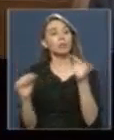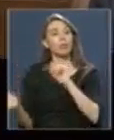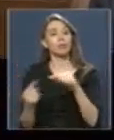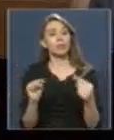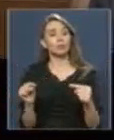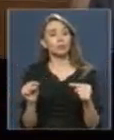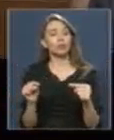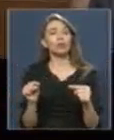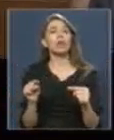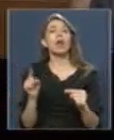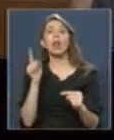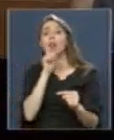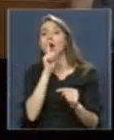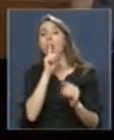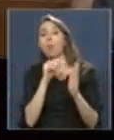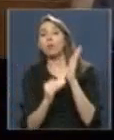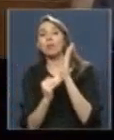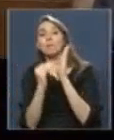esta última etapa.